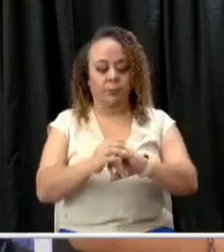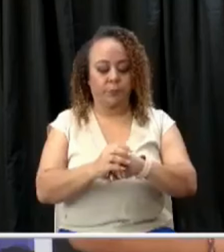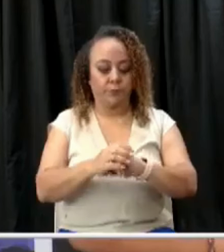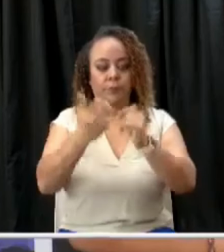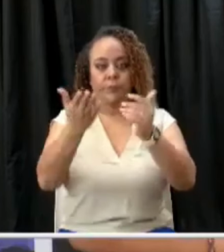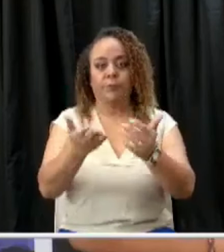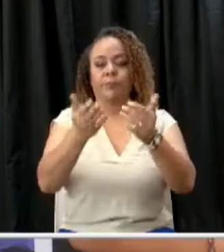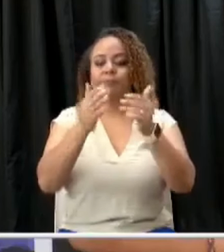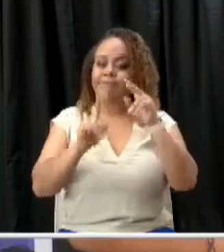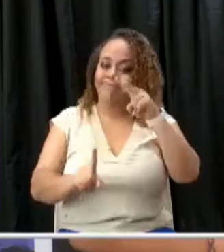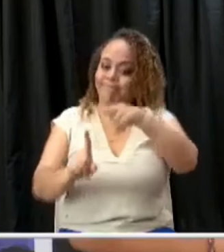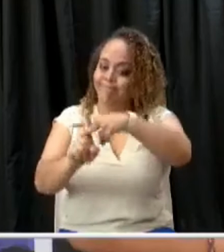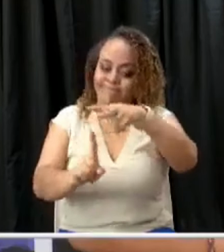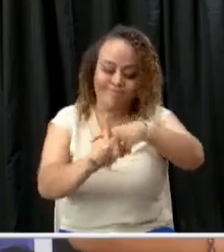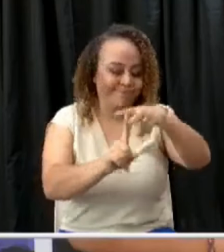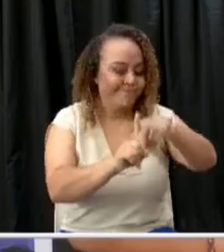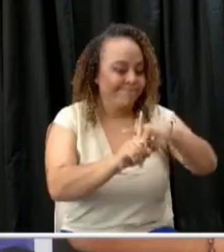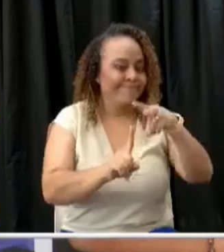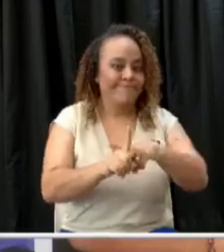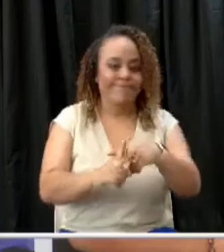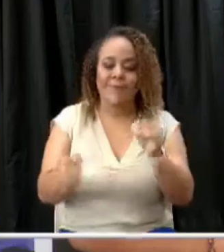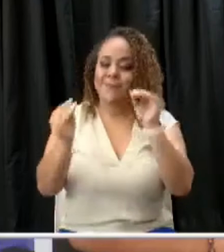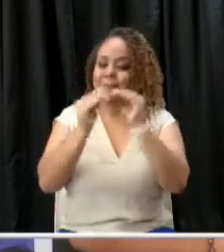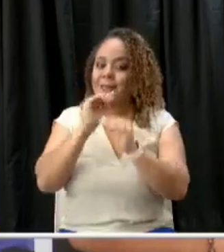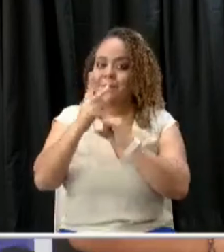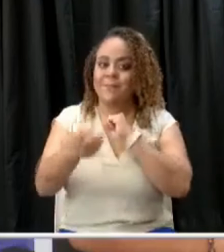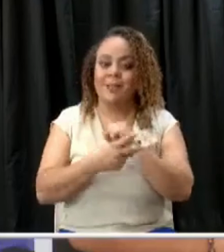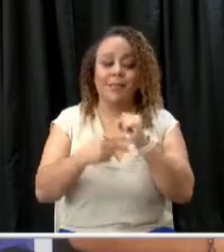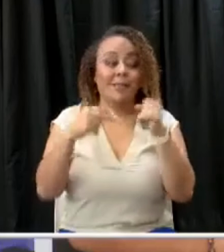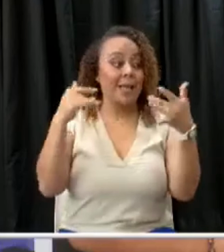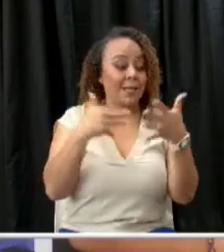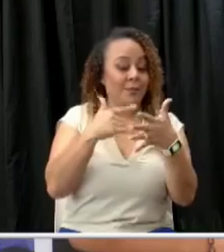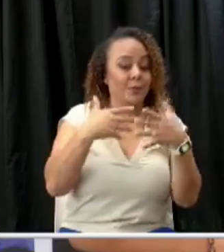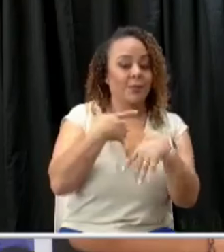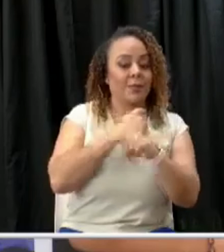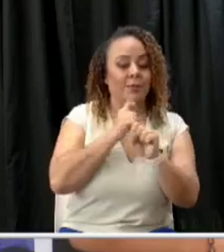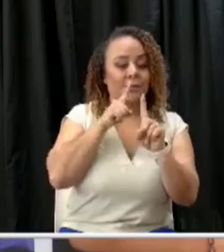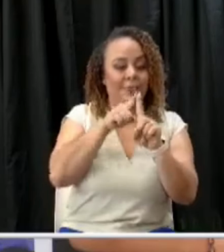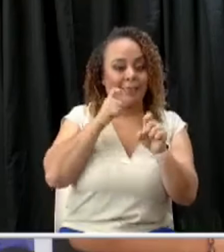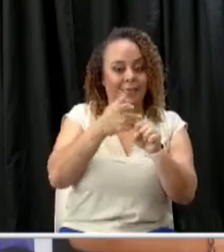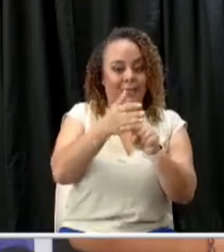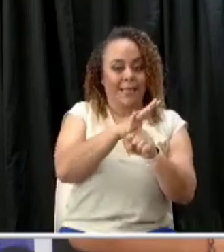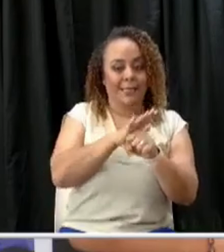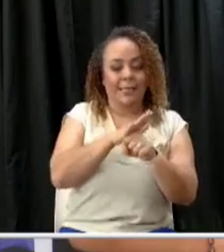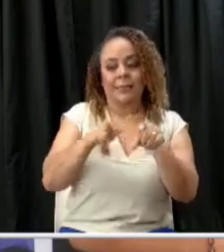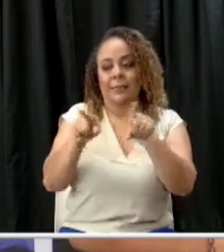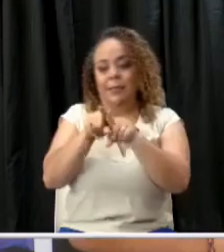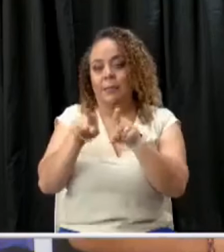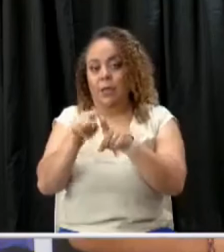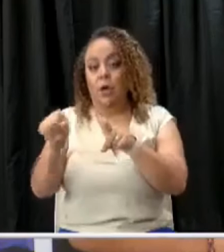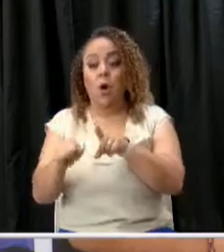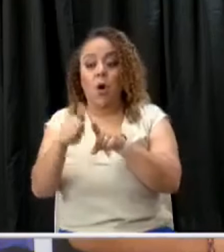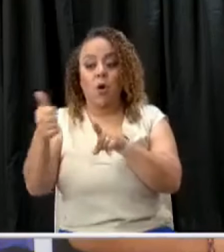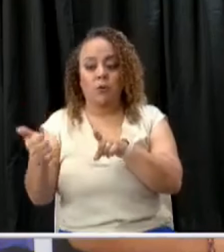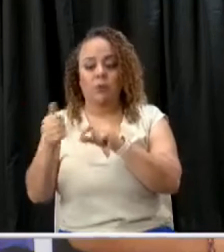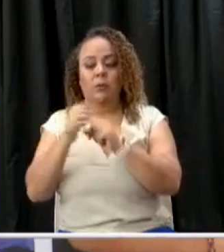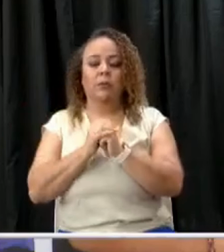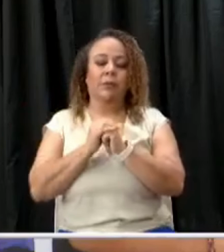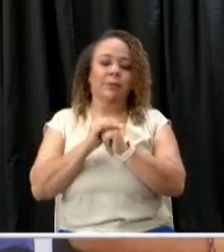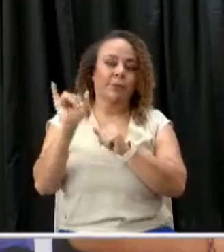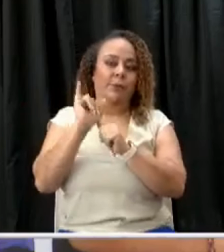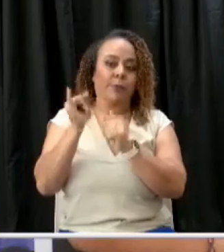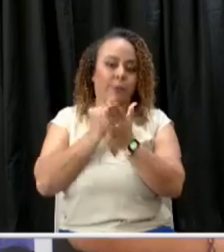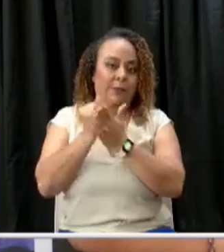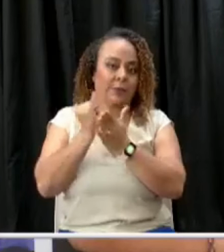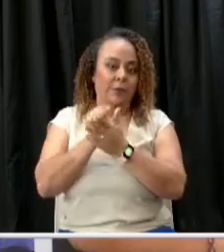sigue saliendo de forma más reiterada, tanto en los estudios que realizamos desde la isla como otras, como las